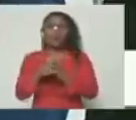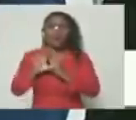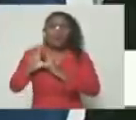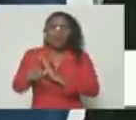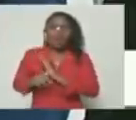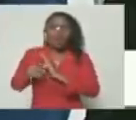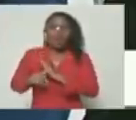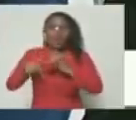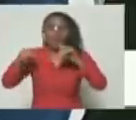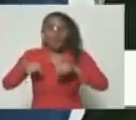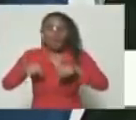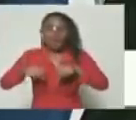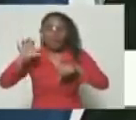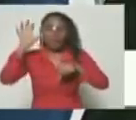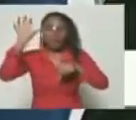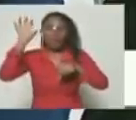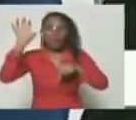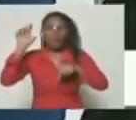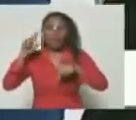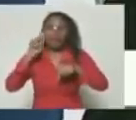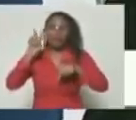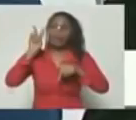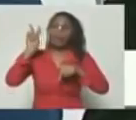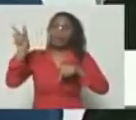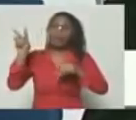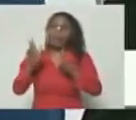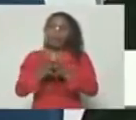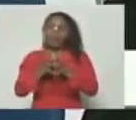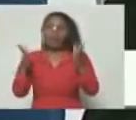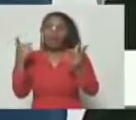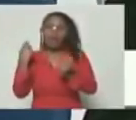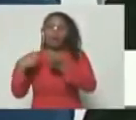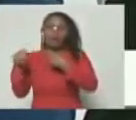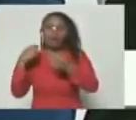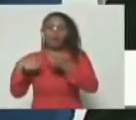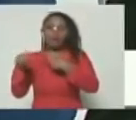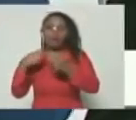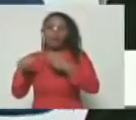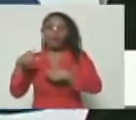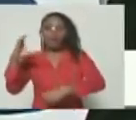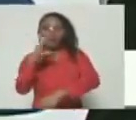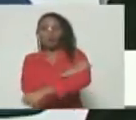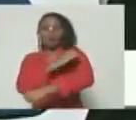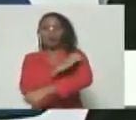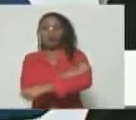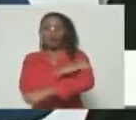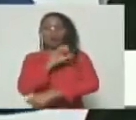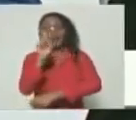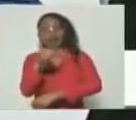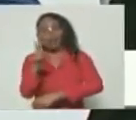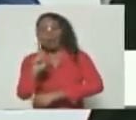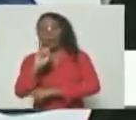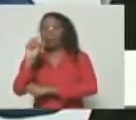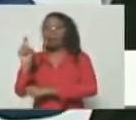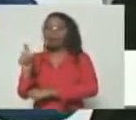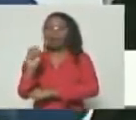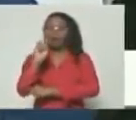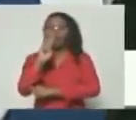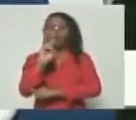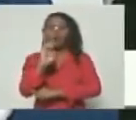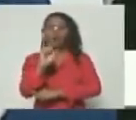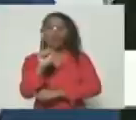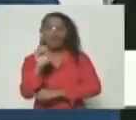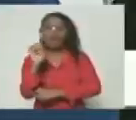este país que han visto un gran negocio en la franquicia oposición. Si no, pregúntenle a la USEI que aplique